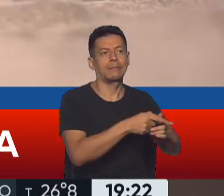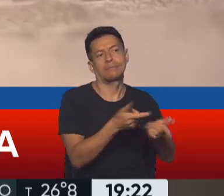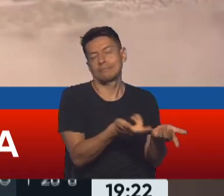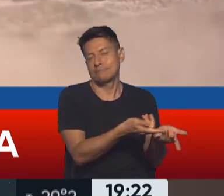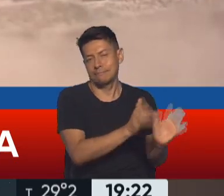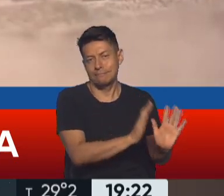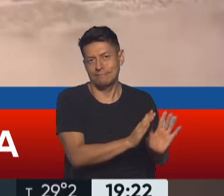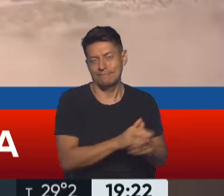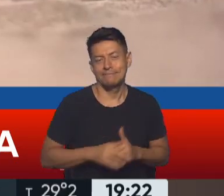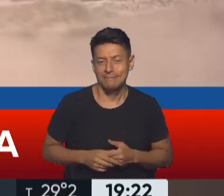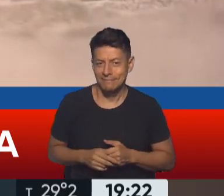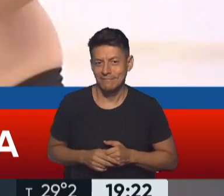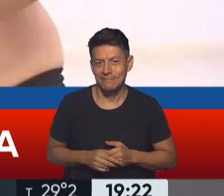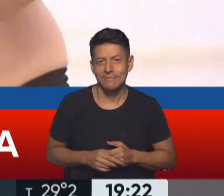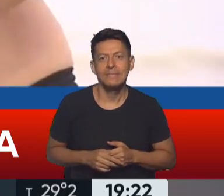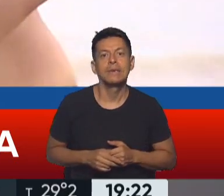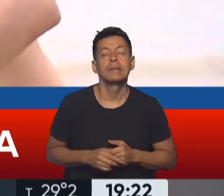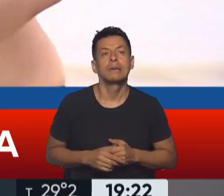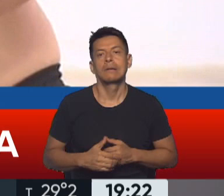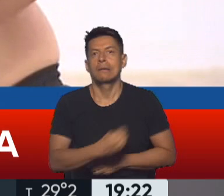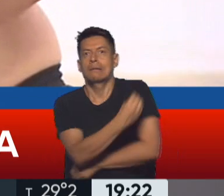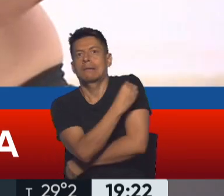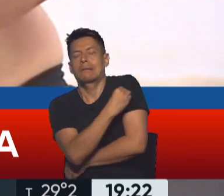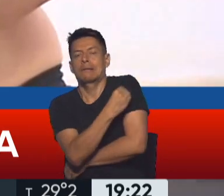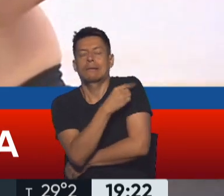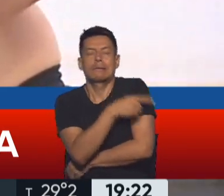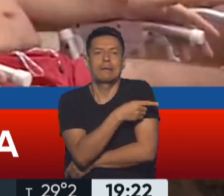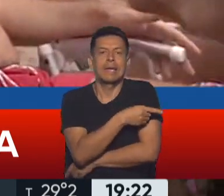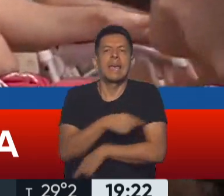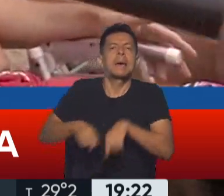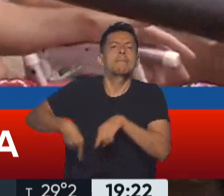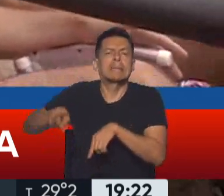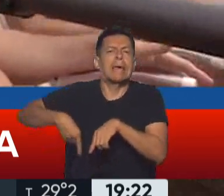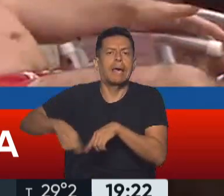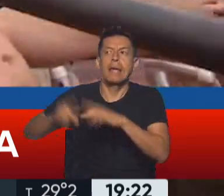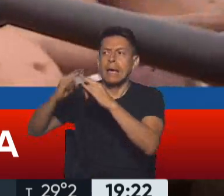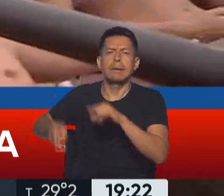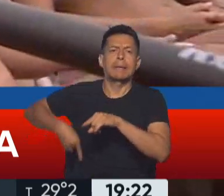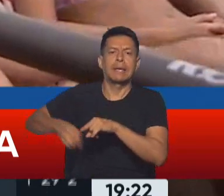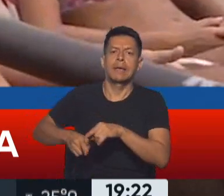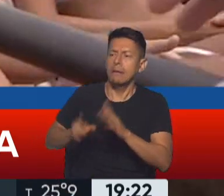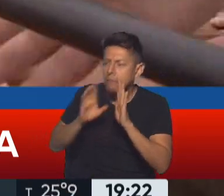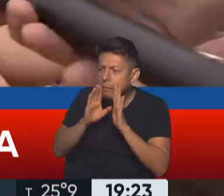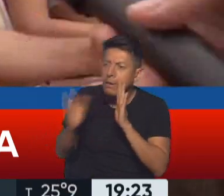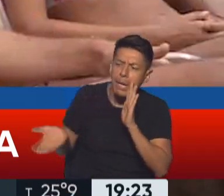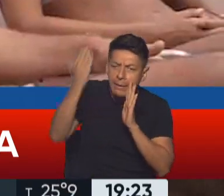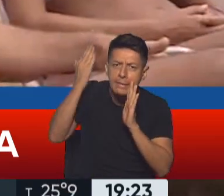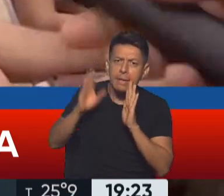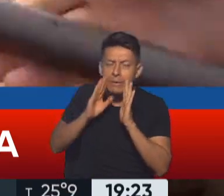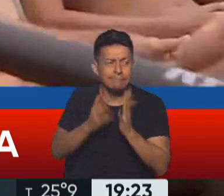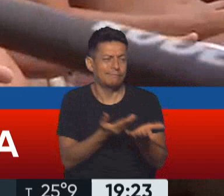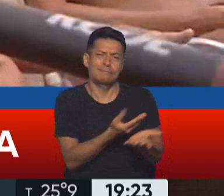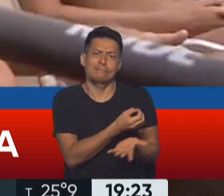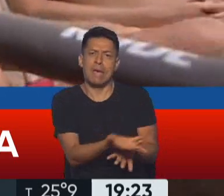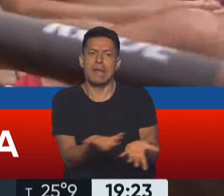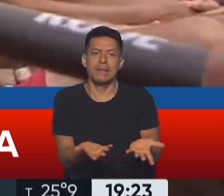nos despertó pateándonos la carpa, es inhumano eso. Empezó, levántense. Salió el sol.